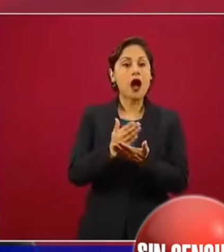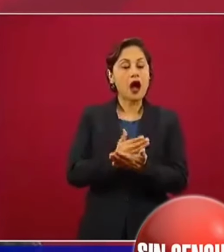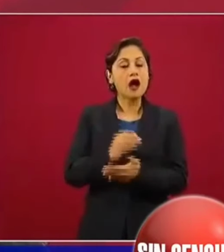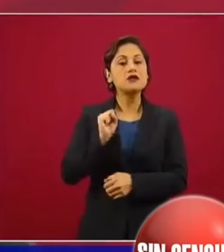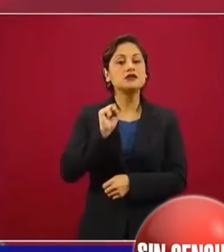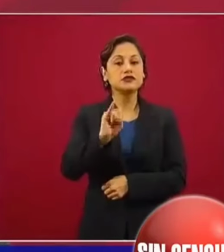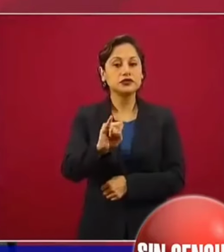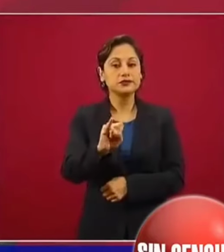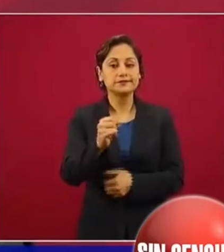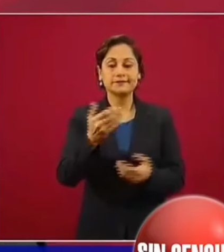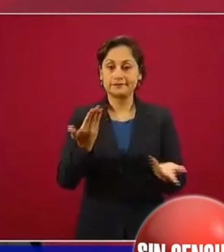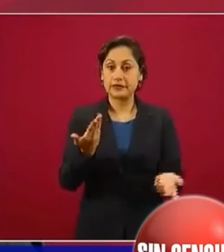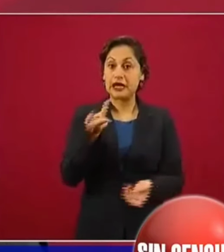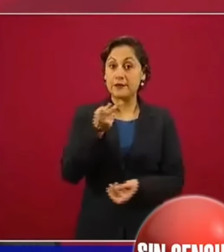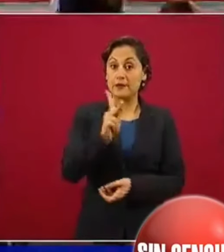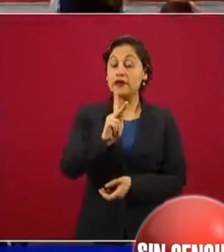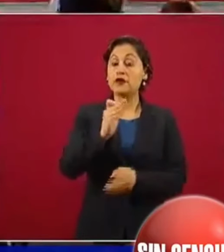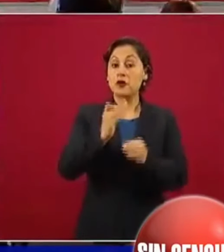la epidemia está en ese